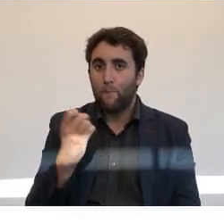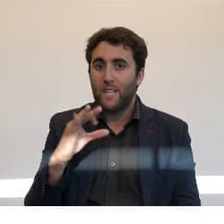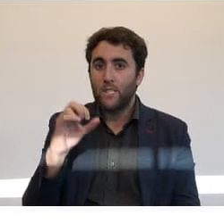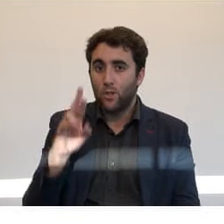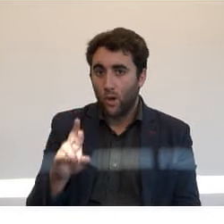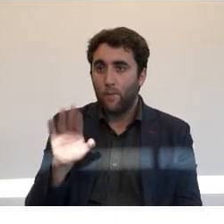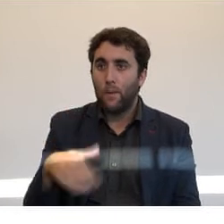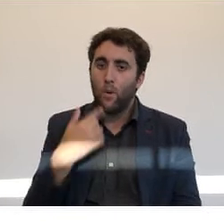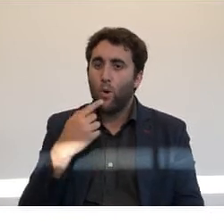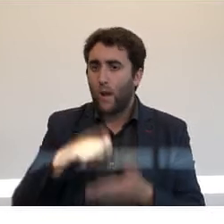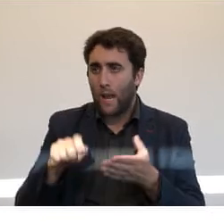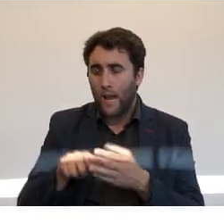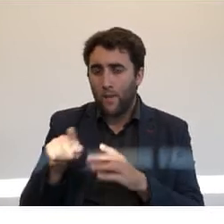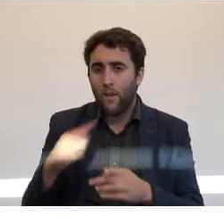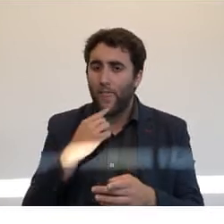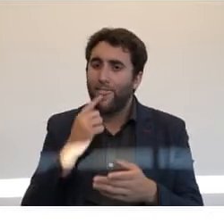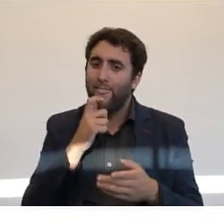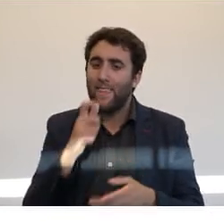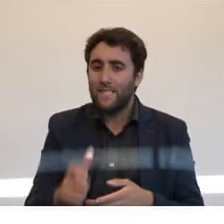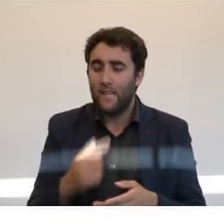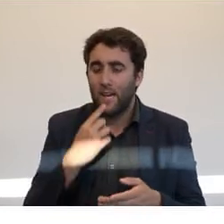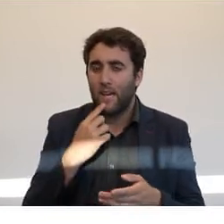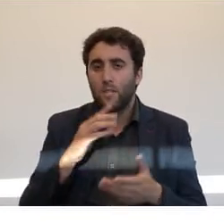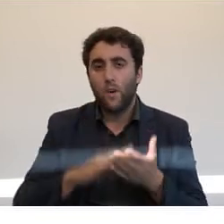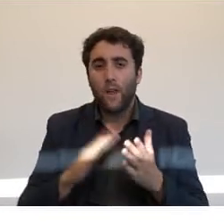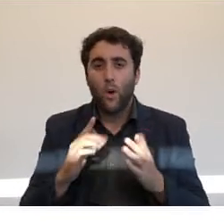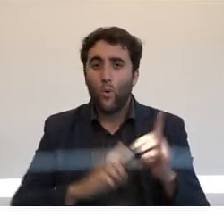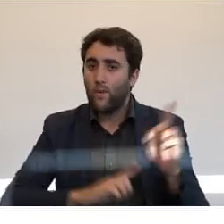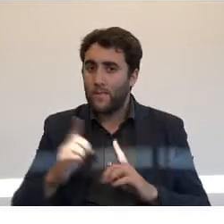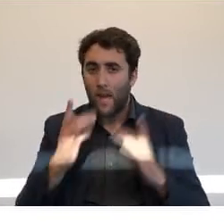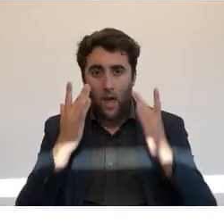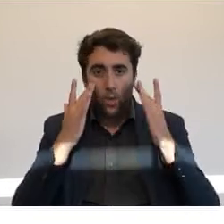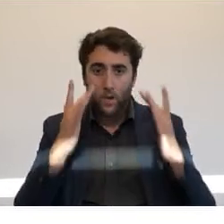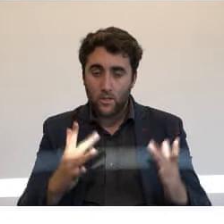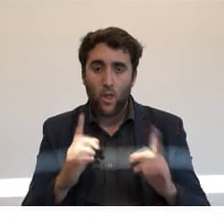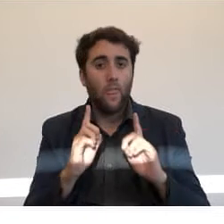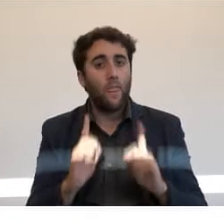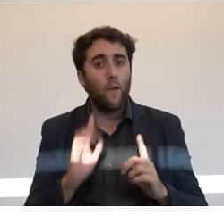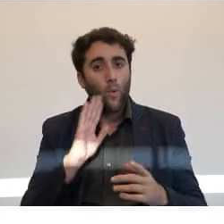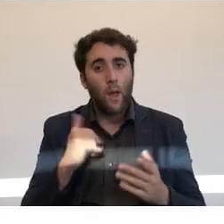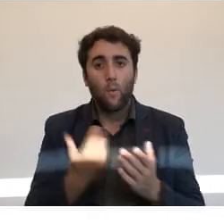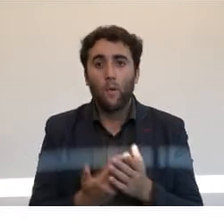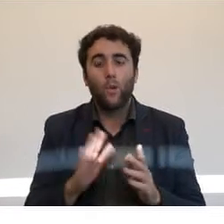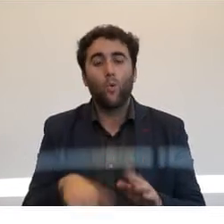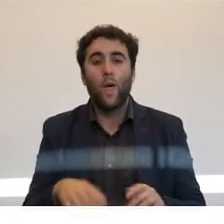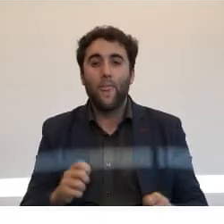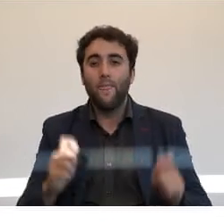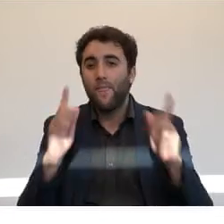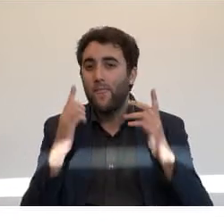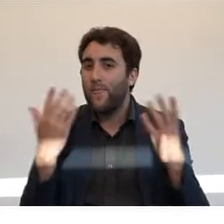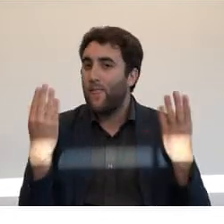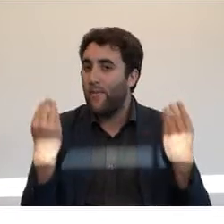él argumenta que la universidad y la educación debe ser ante todo una propuesta divertida, una